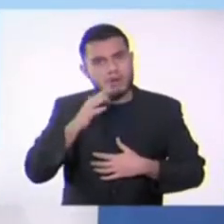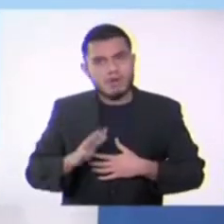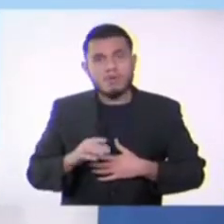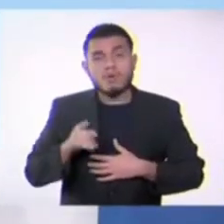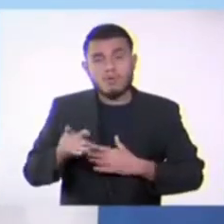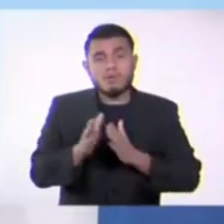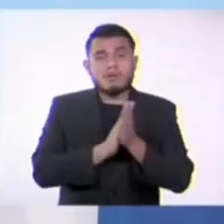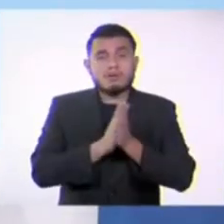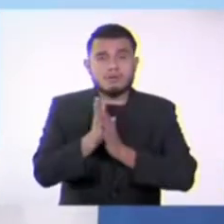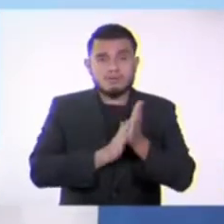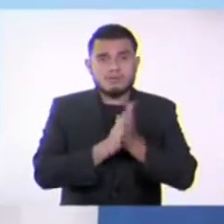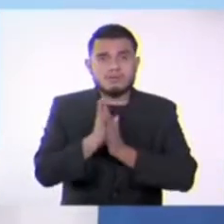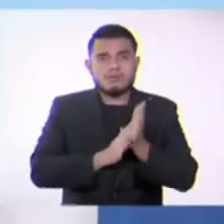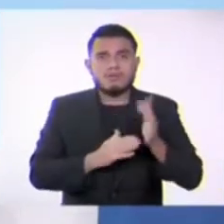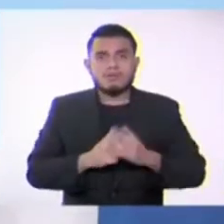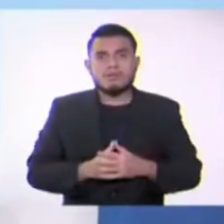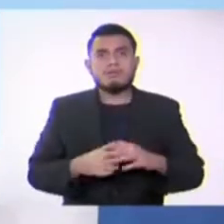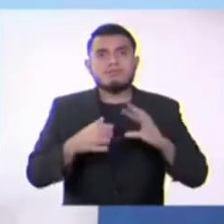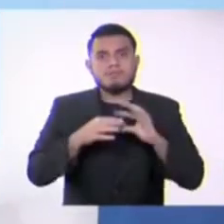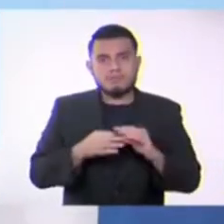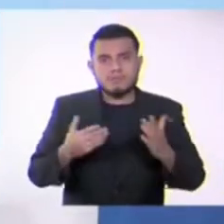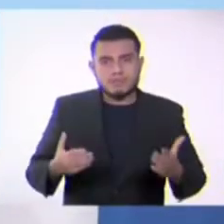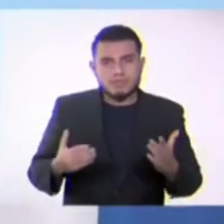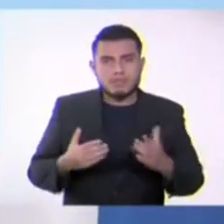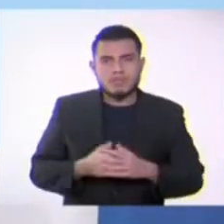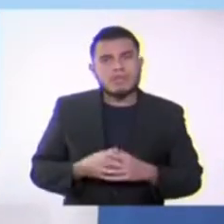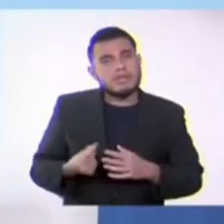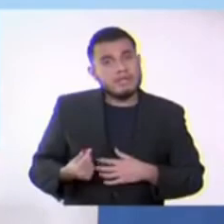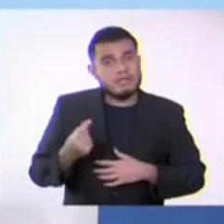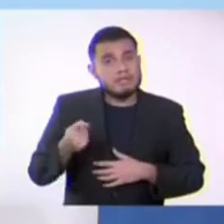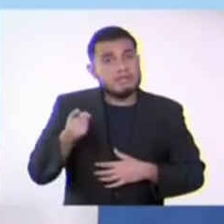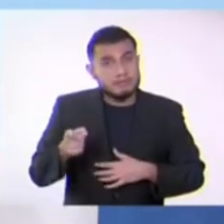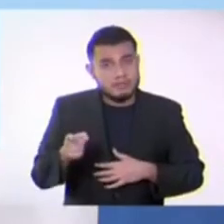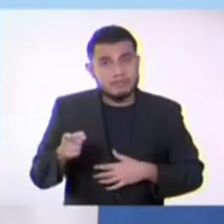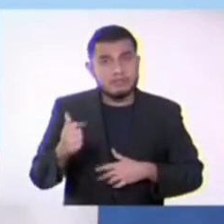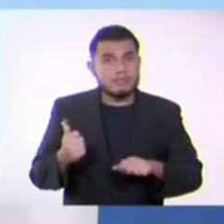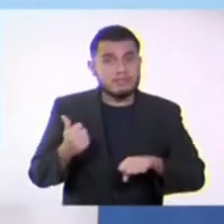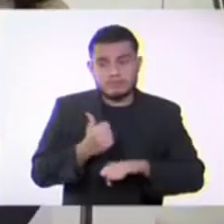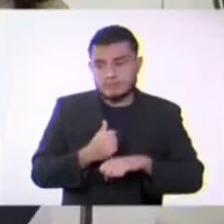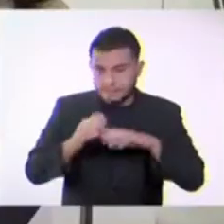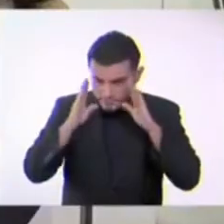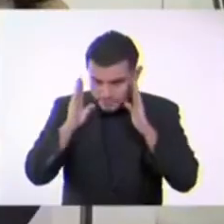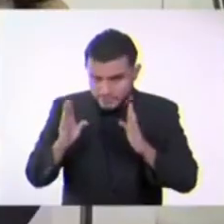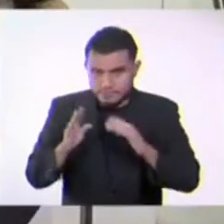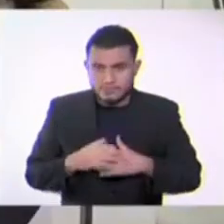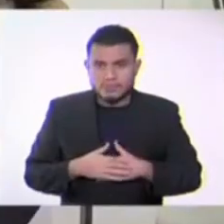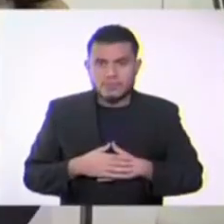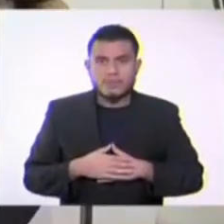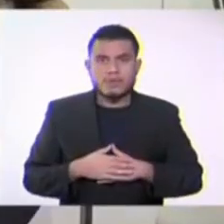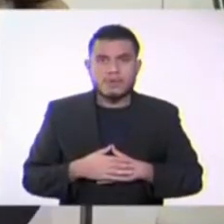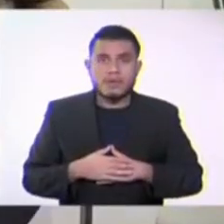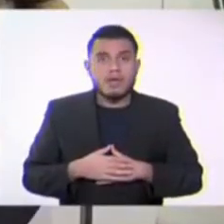intereses del capitalismo como tal estaba centrado en el petróleo